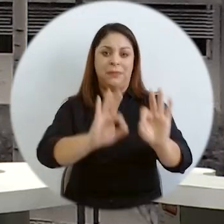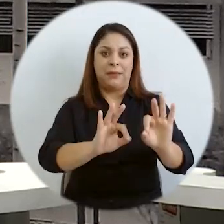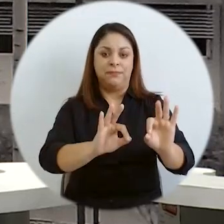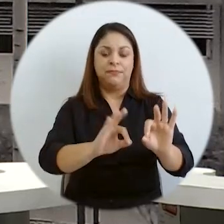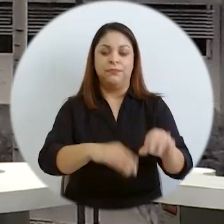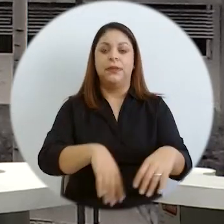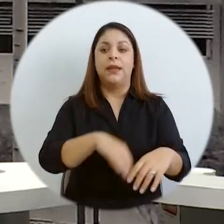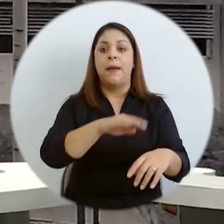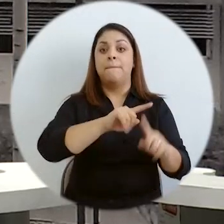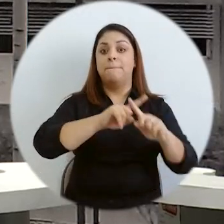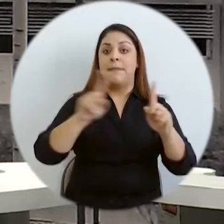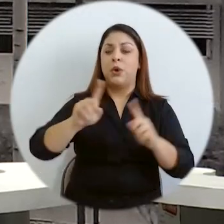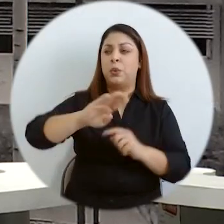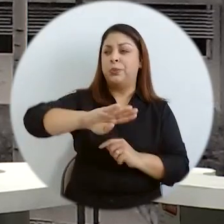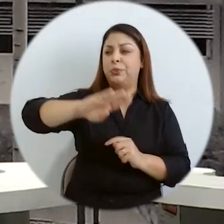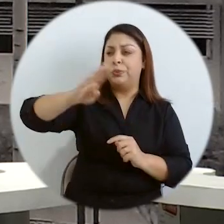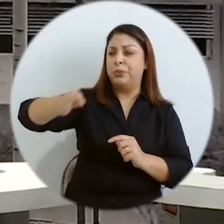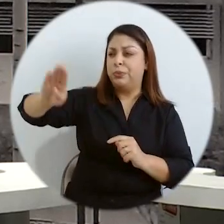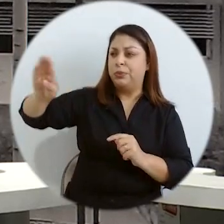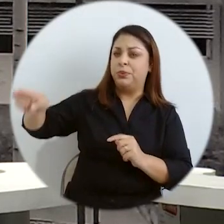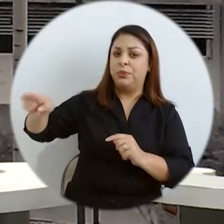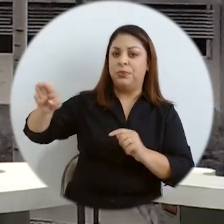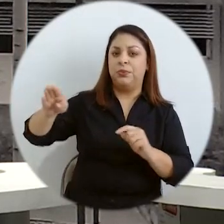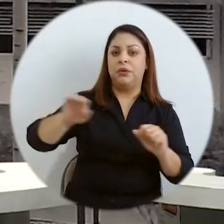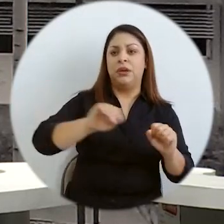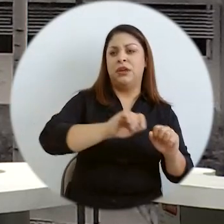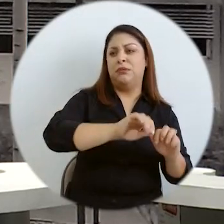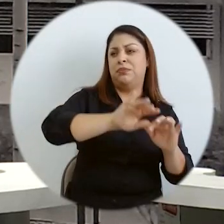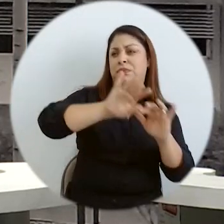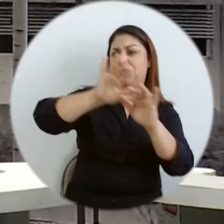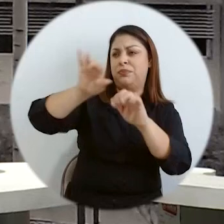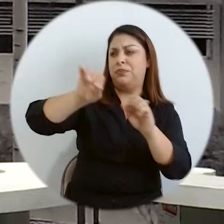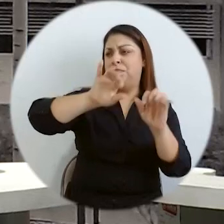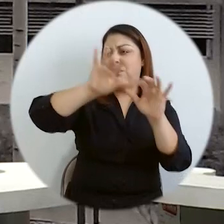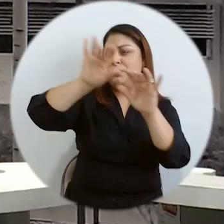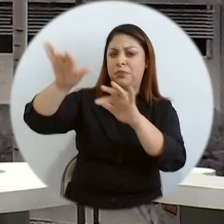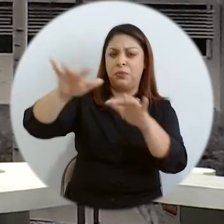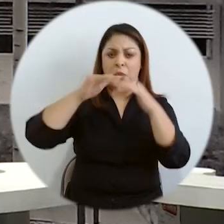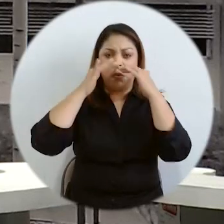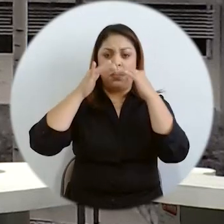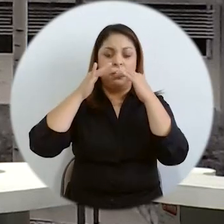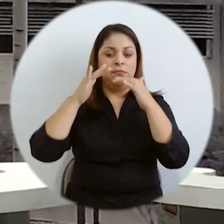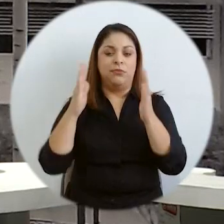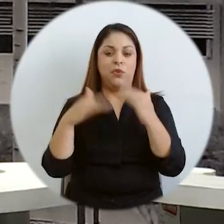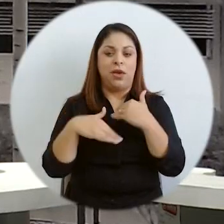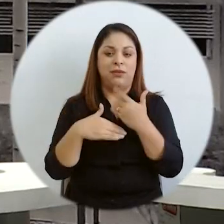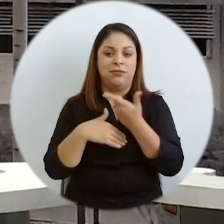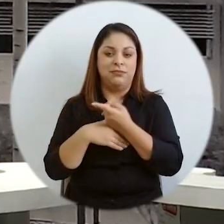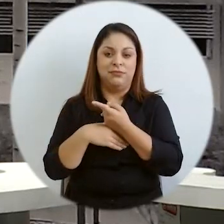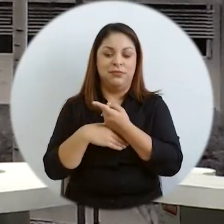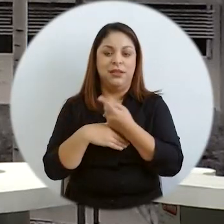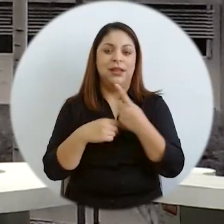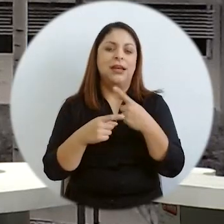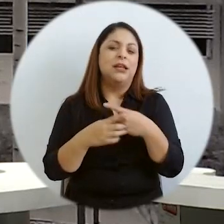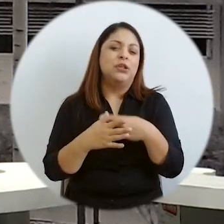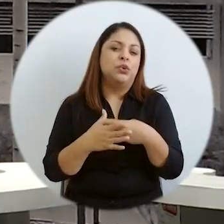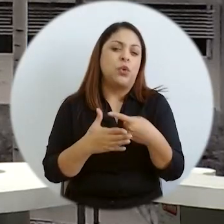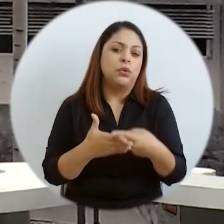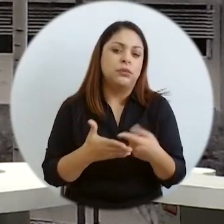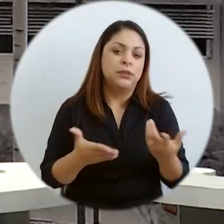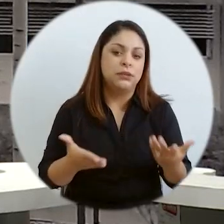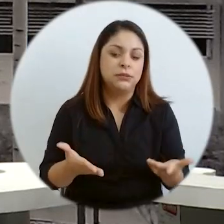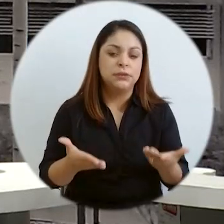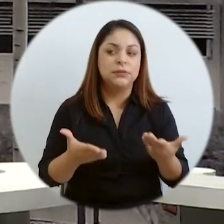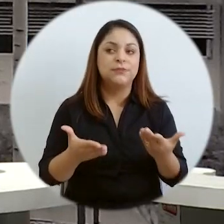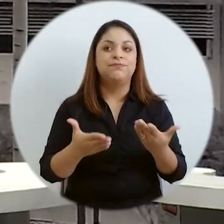grandes propiedades que se construyen en las colinas, ahí no llega el polvo. Entonces, este es un tipo